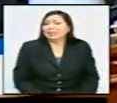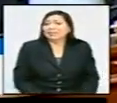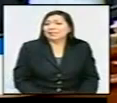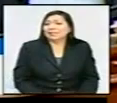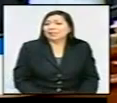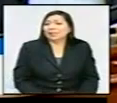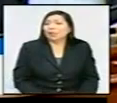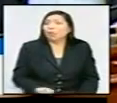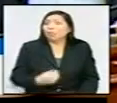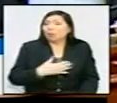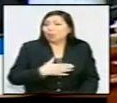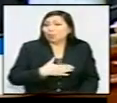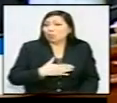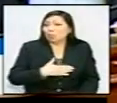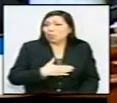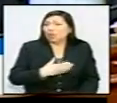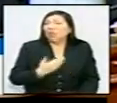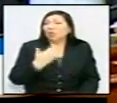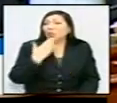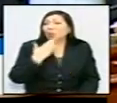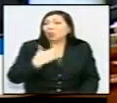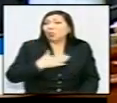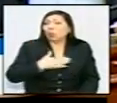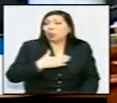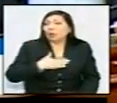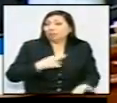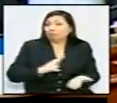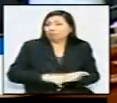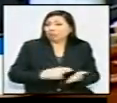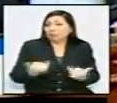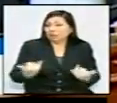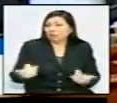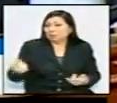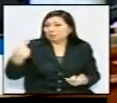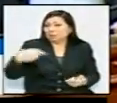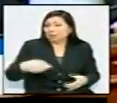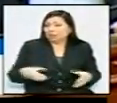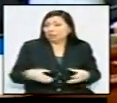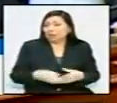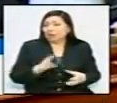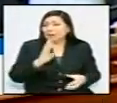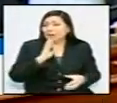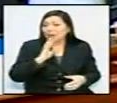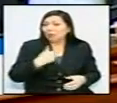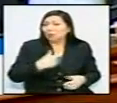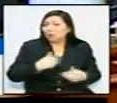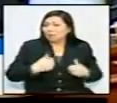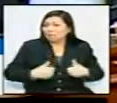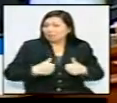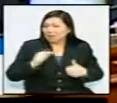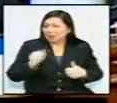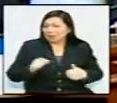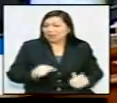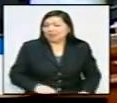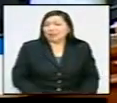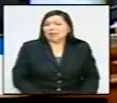persona, tanto el dueño y el arrendatario, han venido a la comisión y han mencionado que yo he vivido ahí.